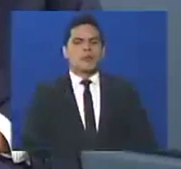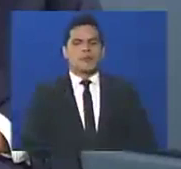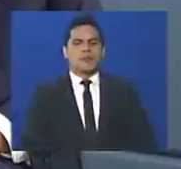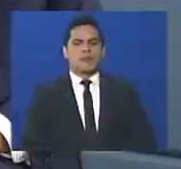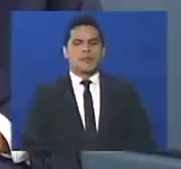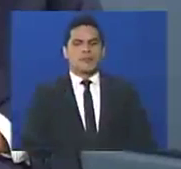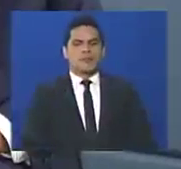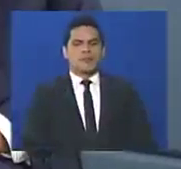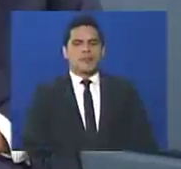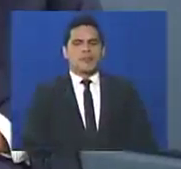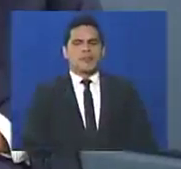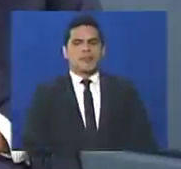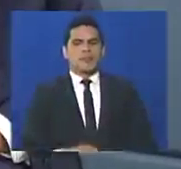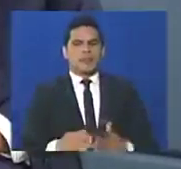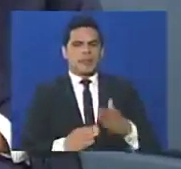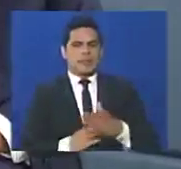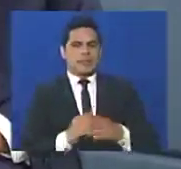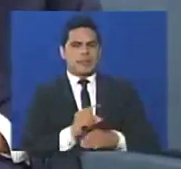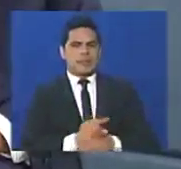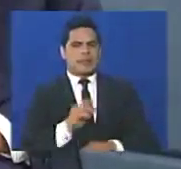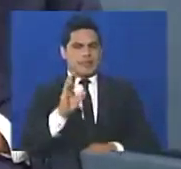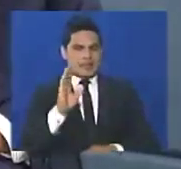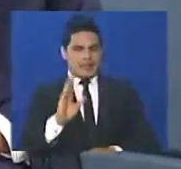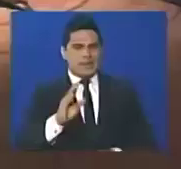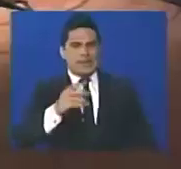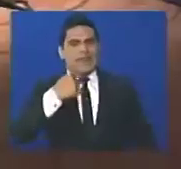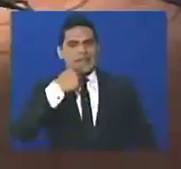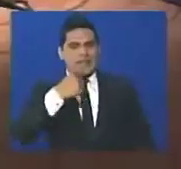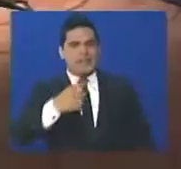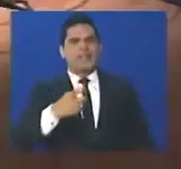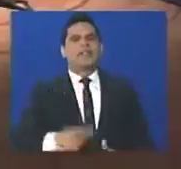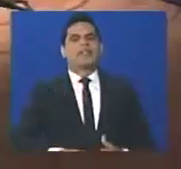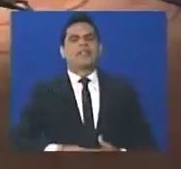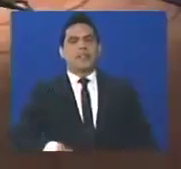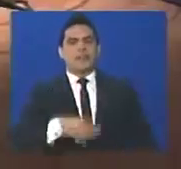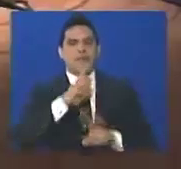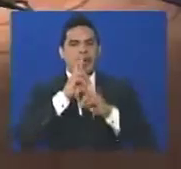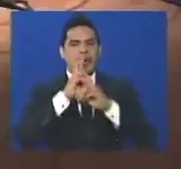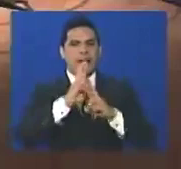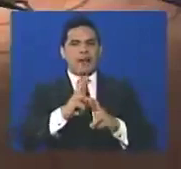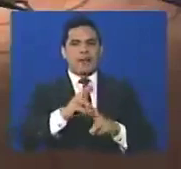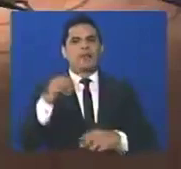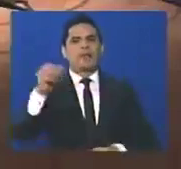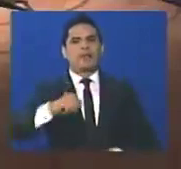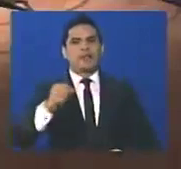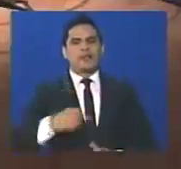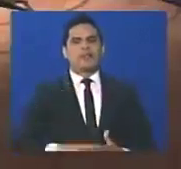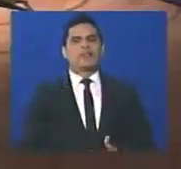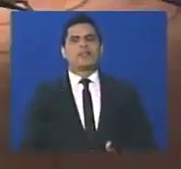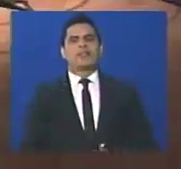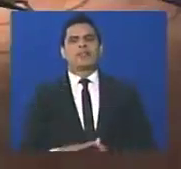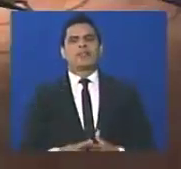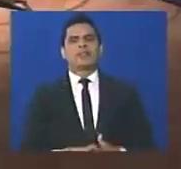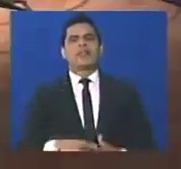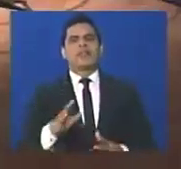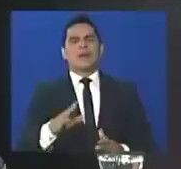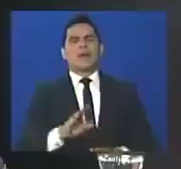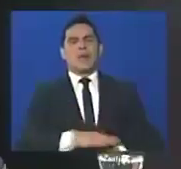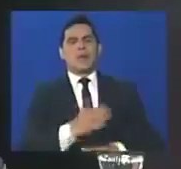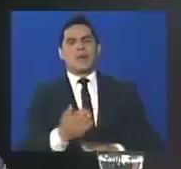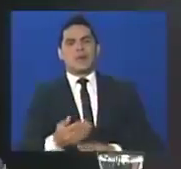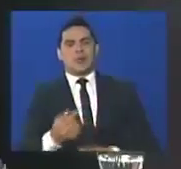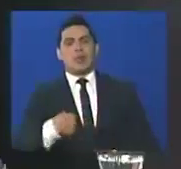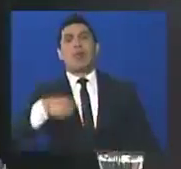un alcalde, siento una musiquita, creo que no me va a dar tiempo de, esa es la, esa es la, entonces no me va dar tiempo de responder, no va a responder, no va a responder, porque bueno, yo quiero